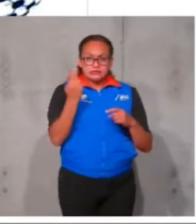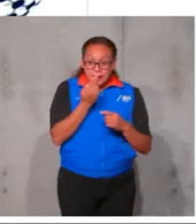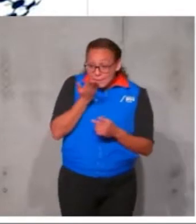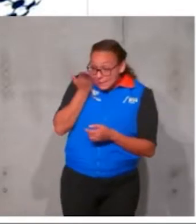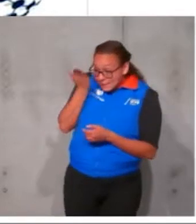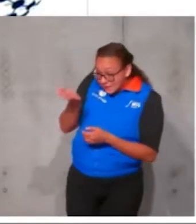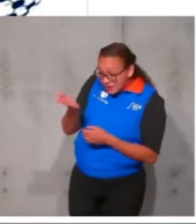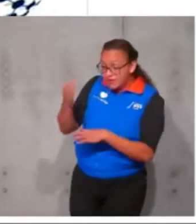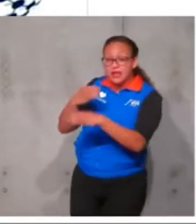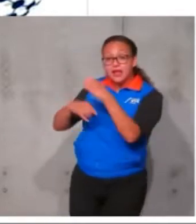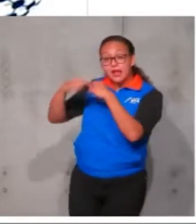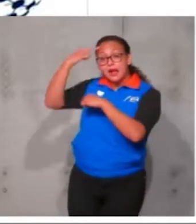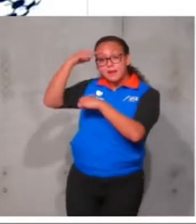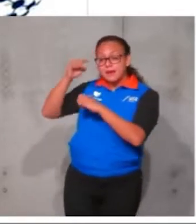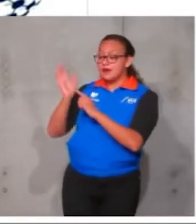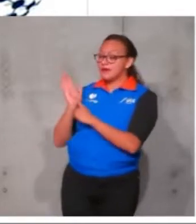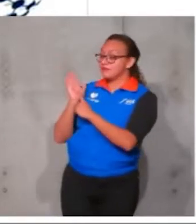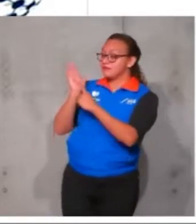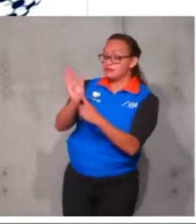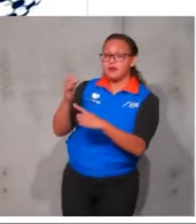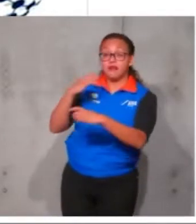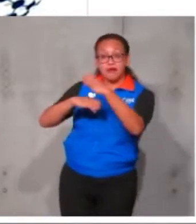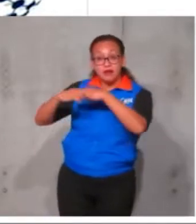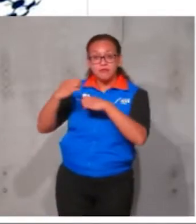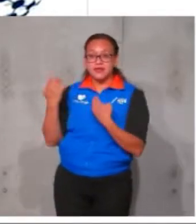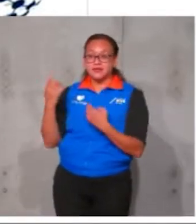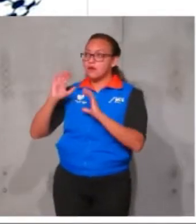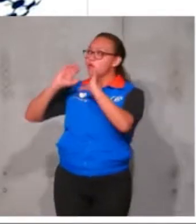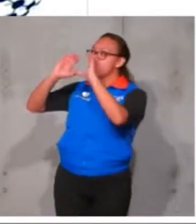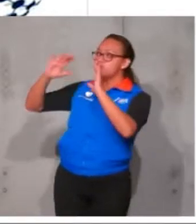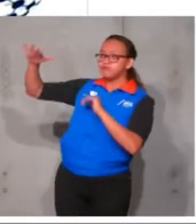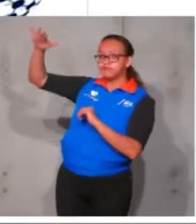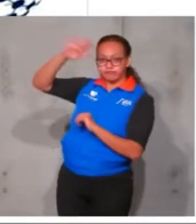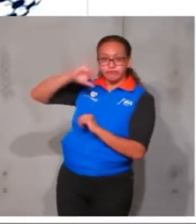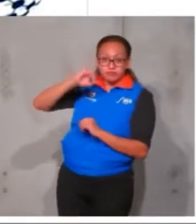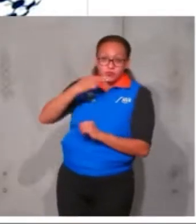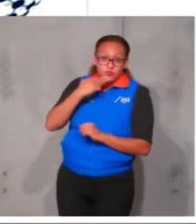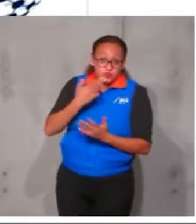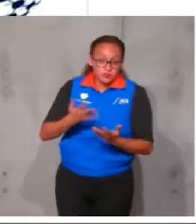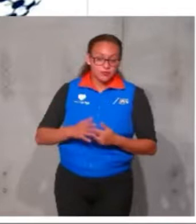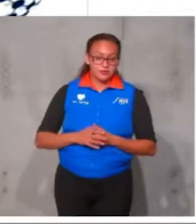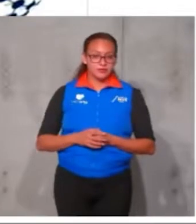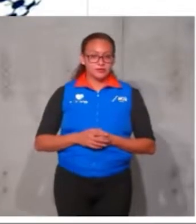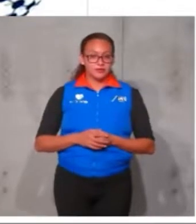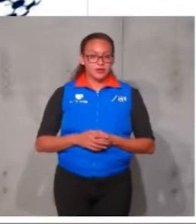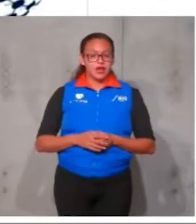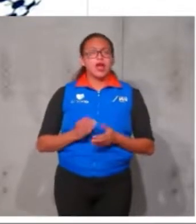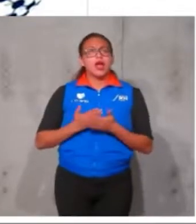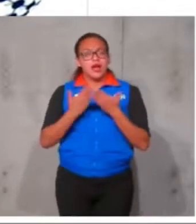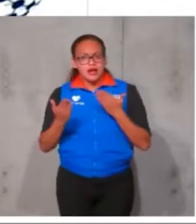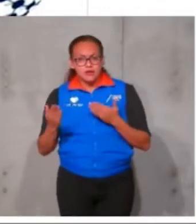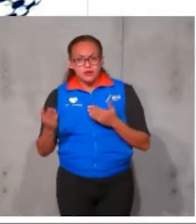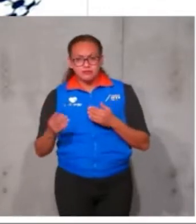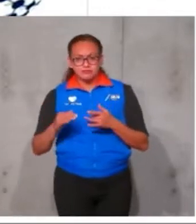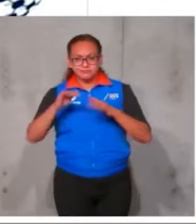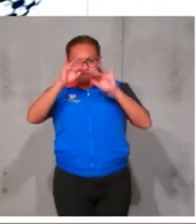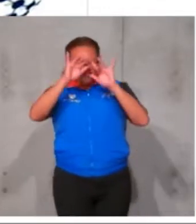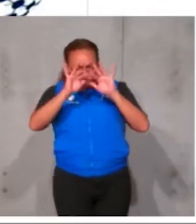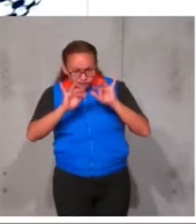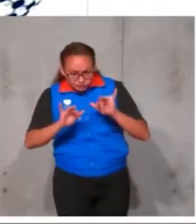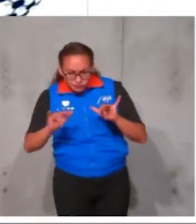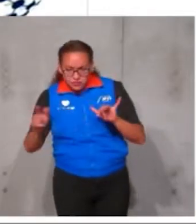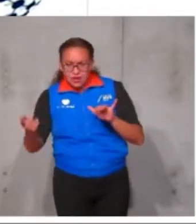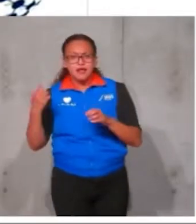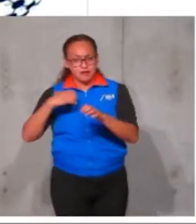elaborar un informe de sostenibilidad. Entonces, dentro del reporte de